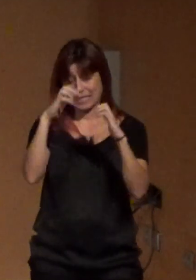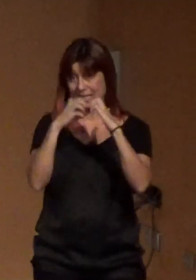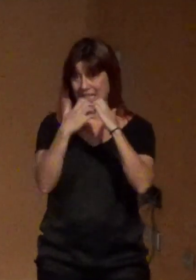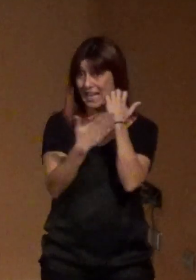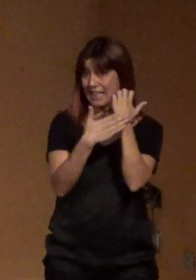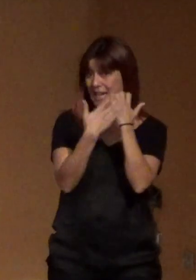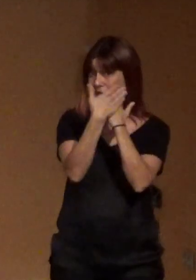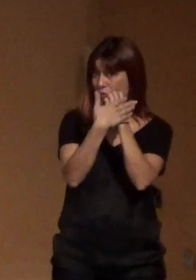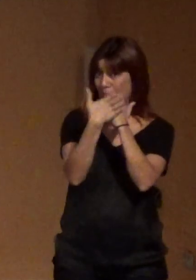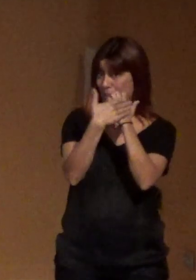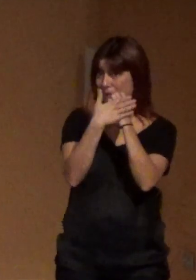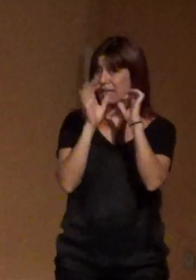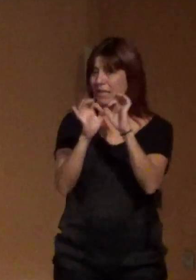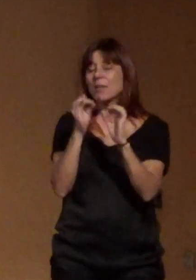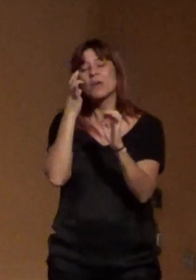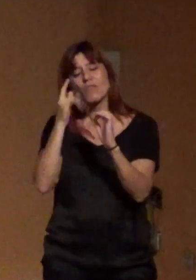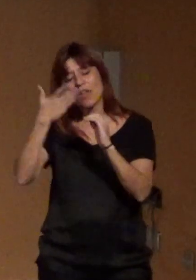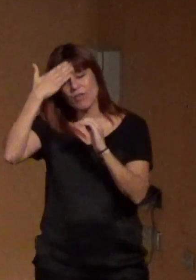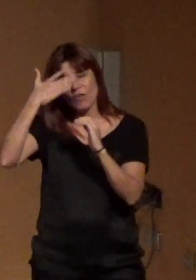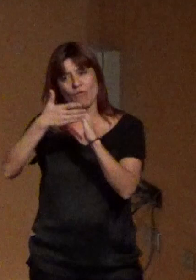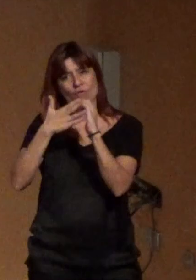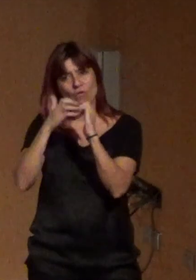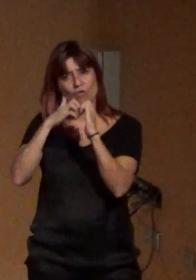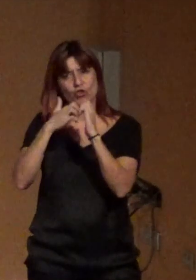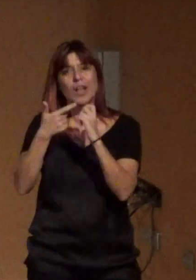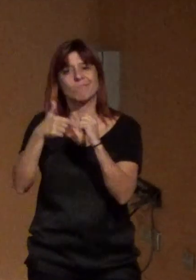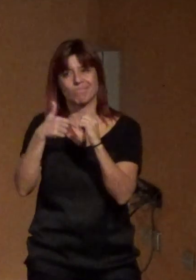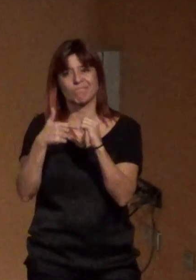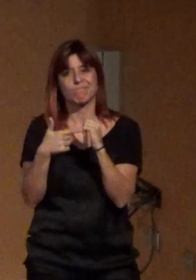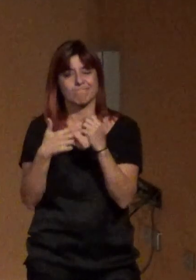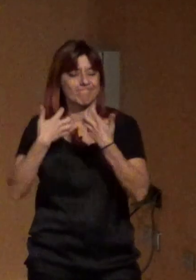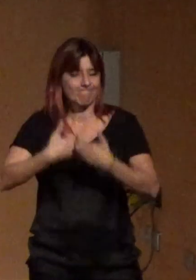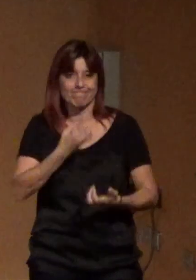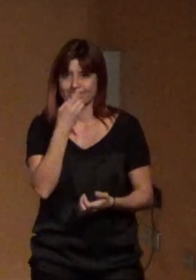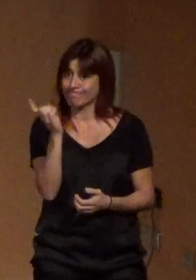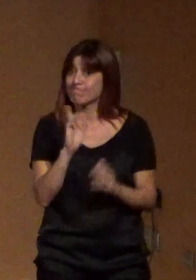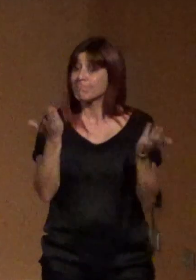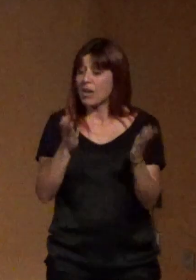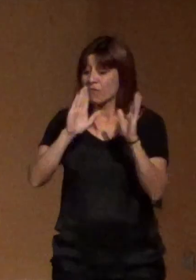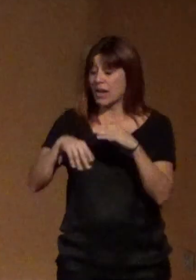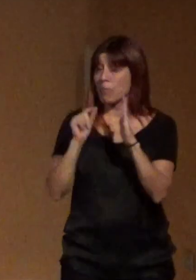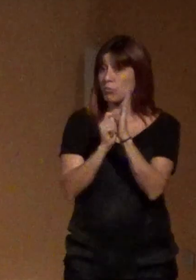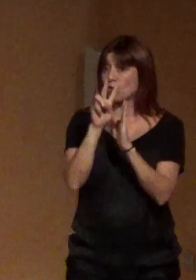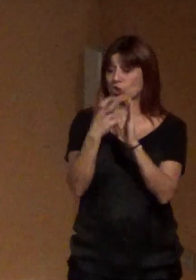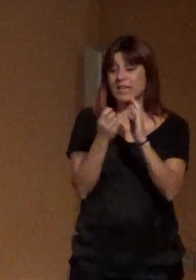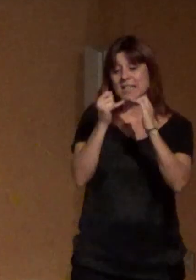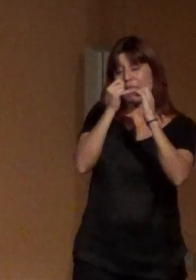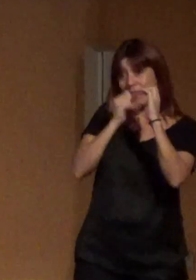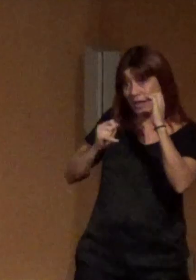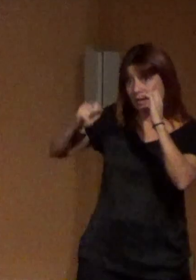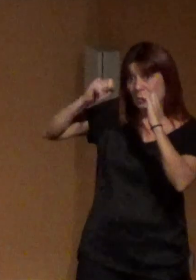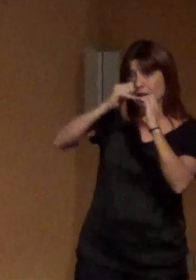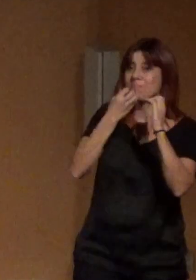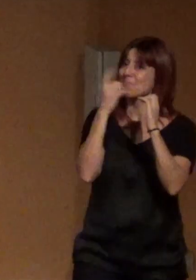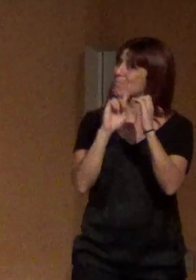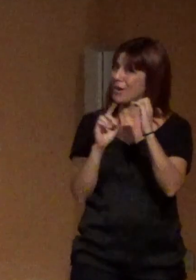finalmente la elaboración cognitiva frontal estaba alterada. Entonces, esto es, al final, en el punto 2, circuito anómalo, activación precoz de las regiones